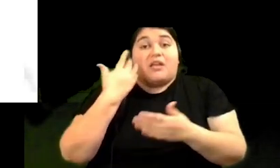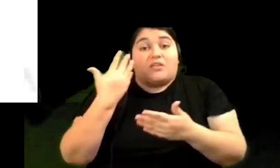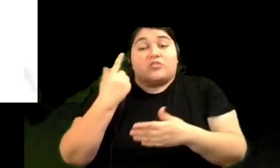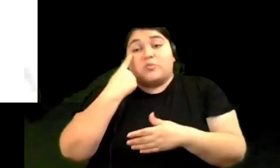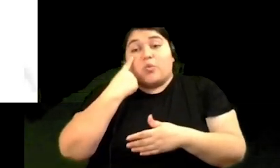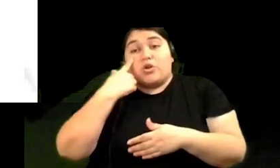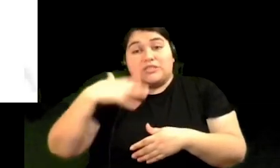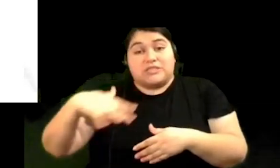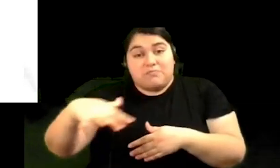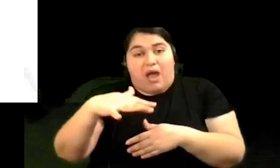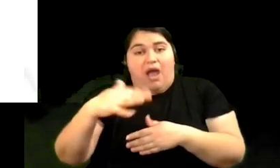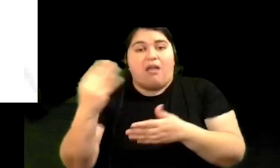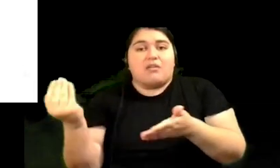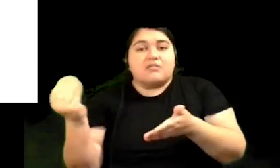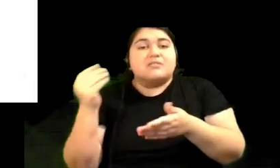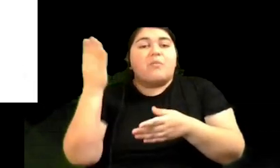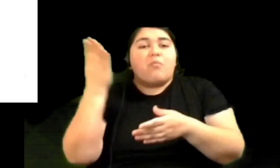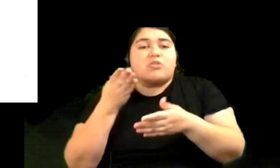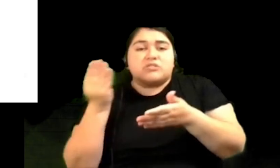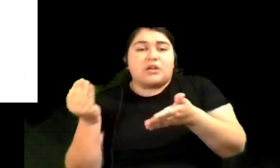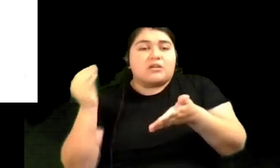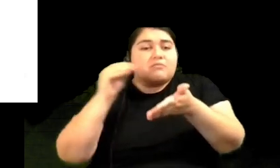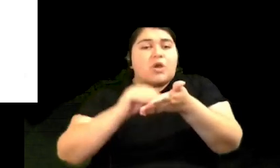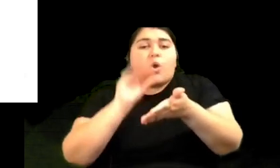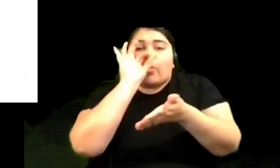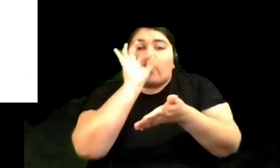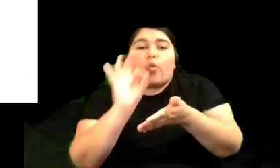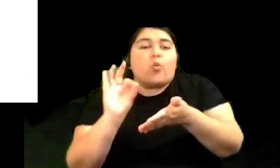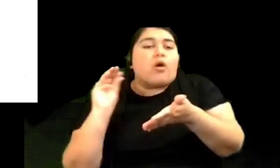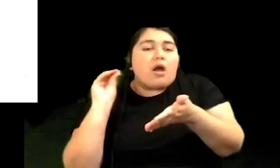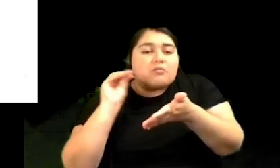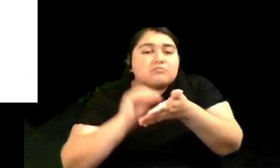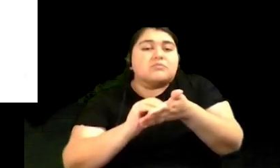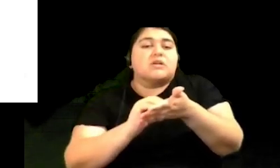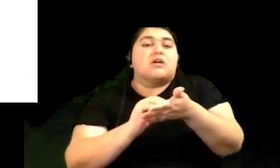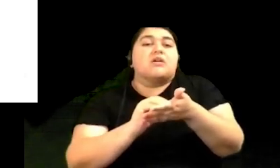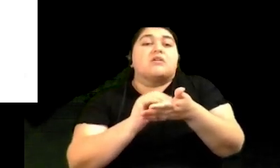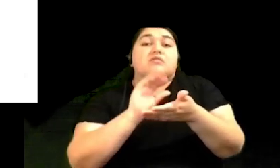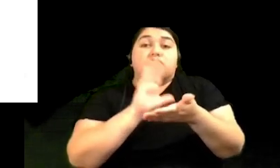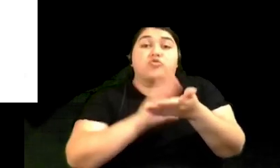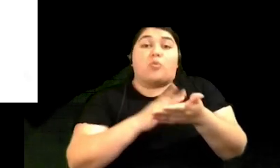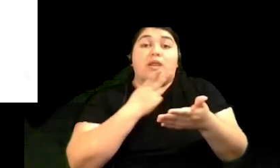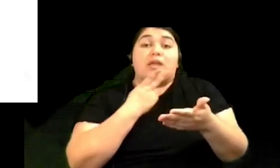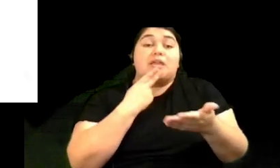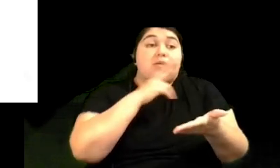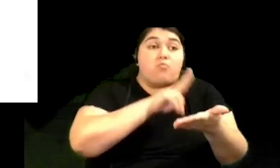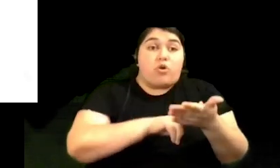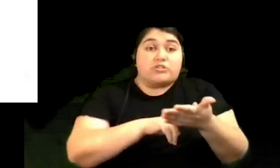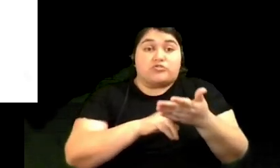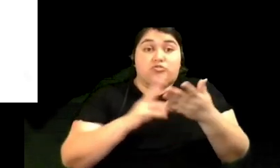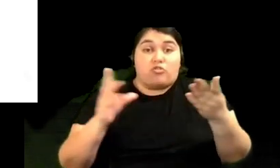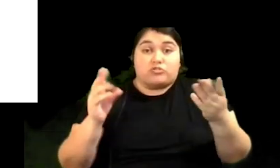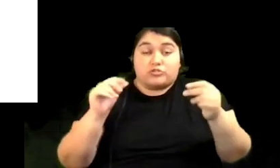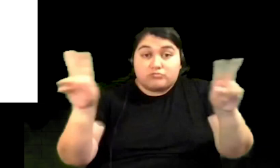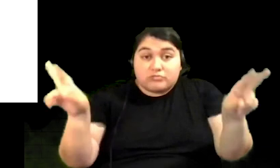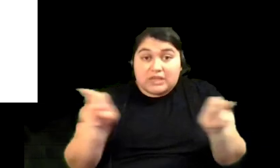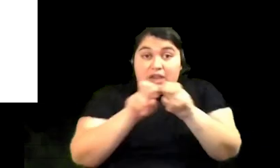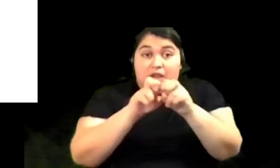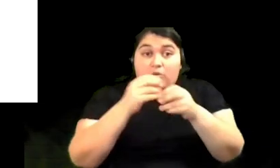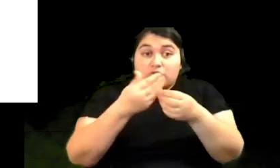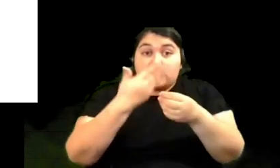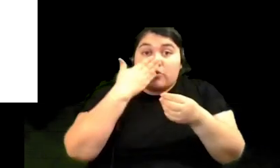municipales nunca se deben aplicar sobre impuestos coparticipados. Por consiguiente, estos son los